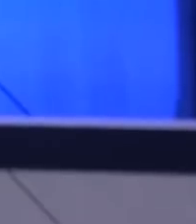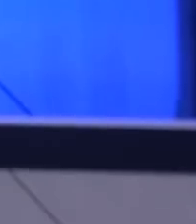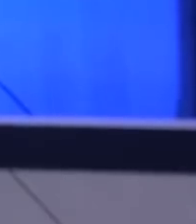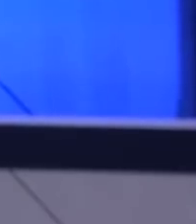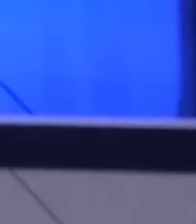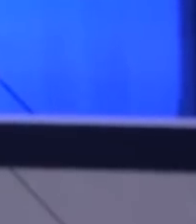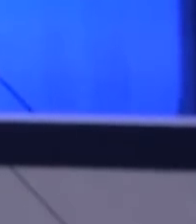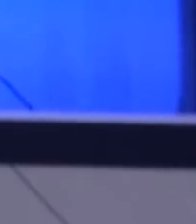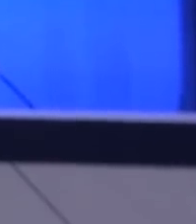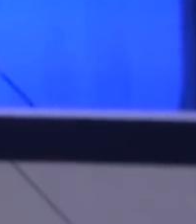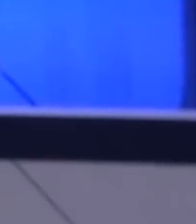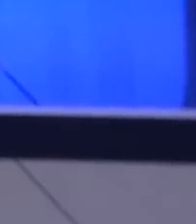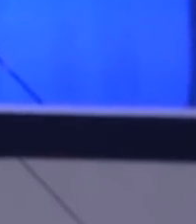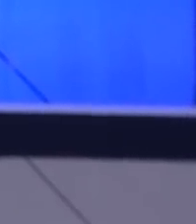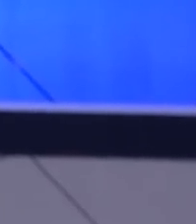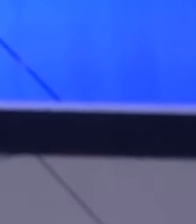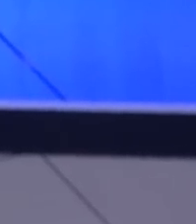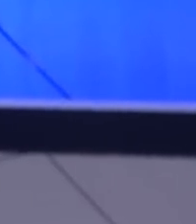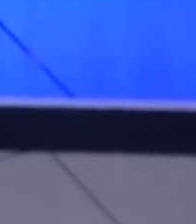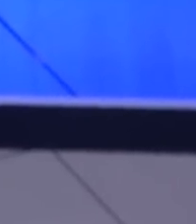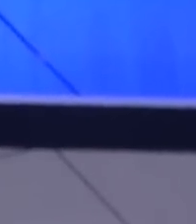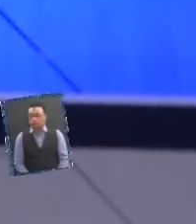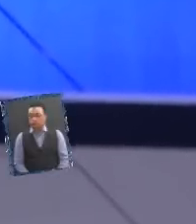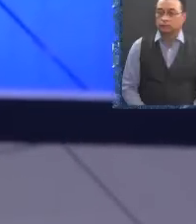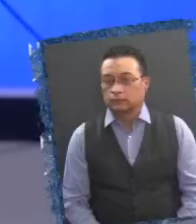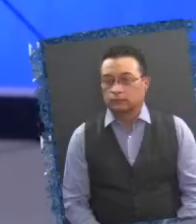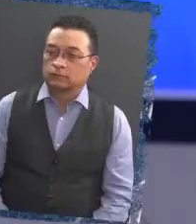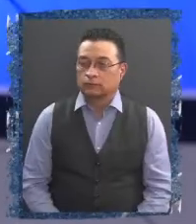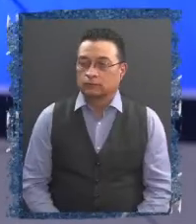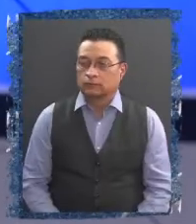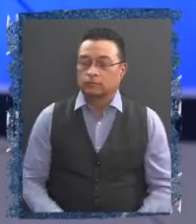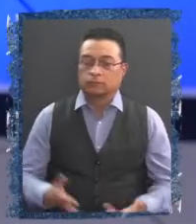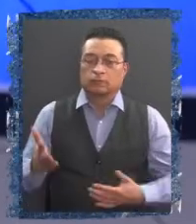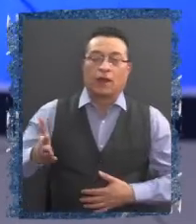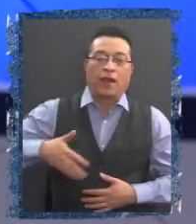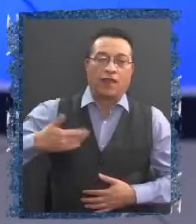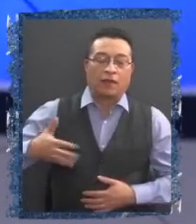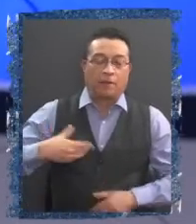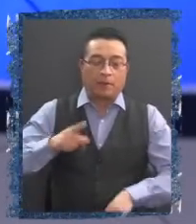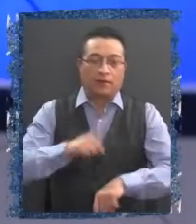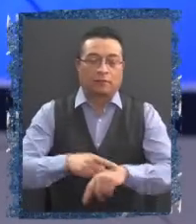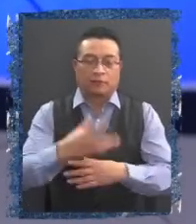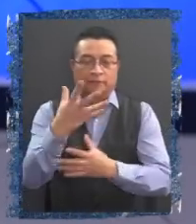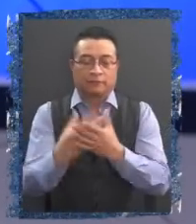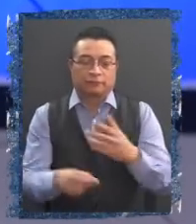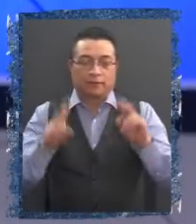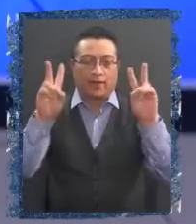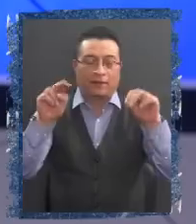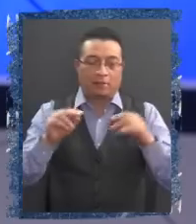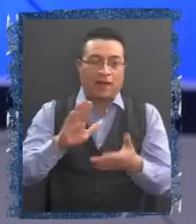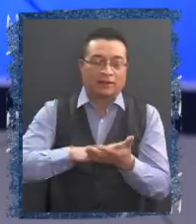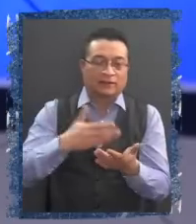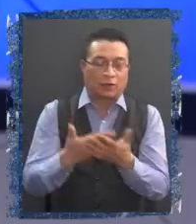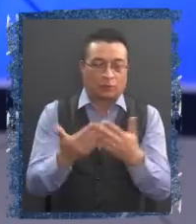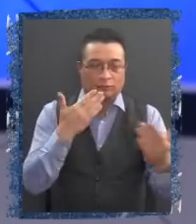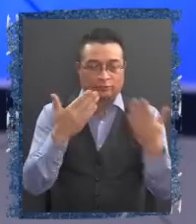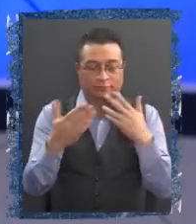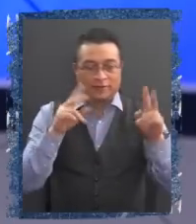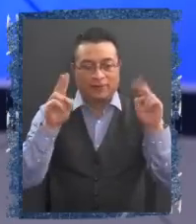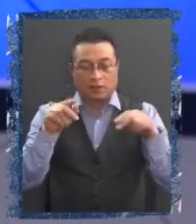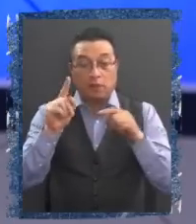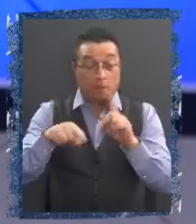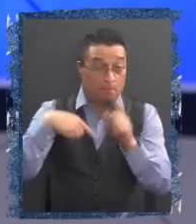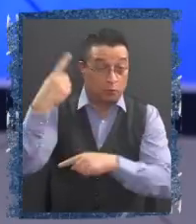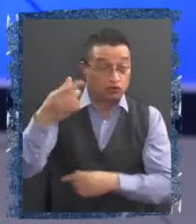Bueno, desafortunadamente no tenemos más tiempo para seguir conversando de este tema de salud, pero lo queremos dejar invitado para nuestro próximo programa. El próximo